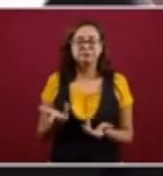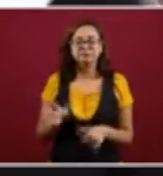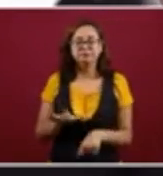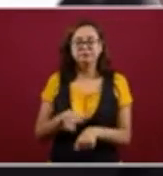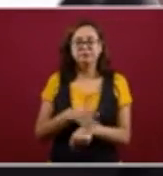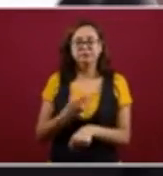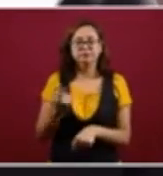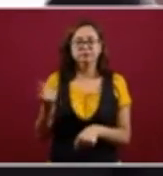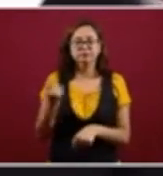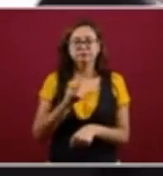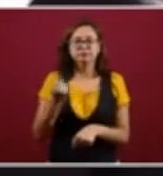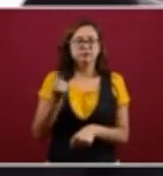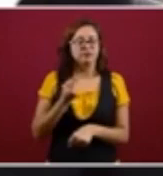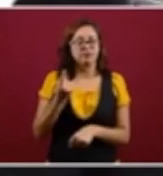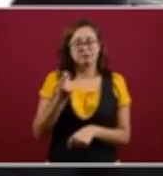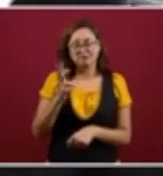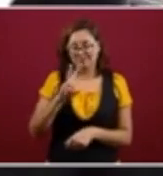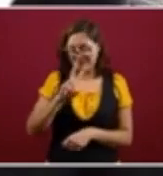está peor